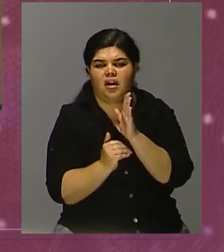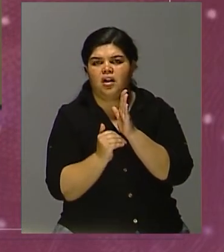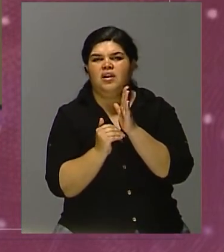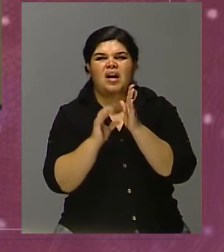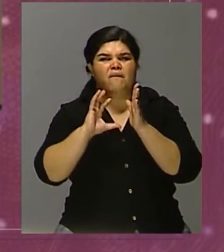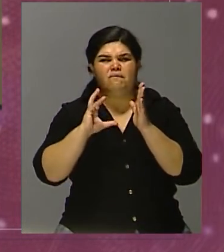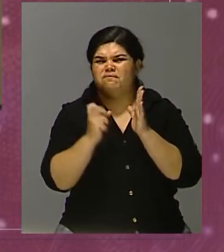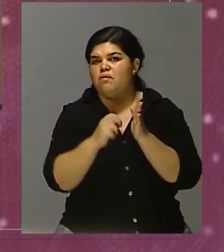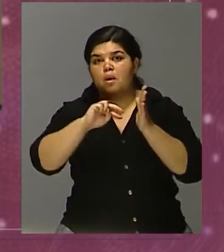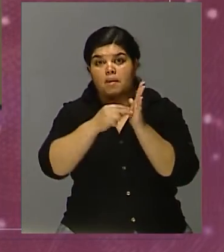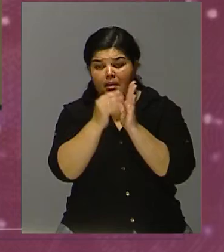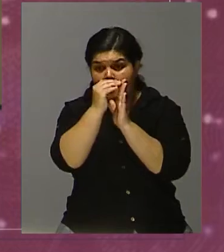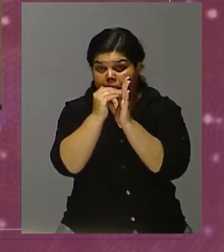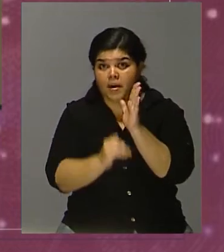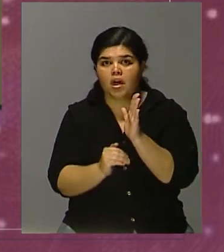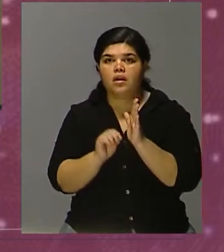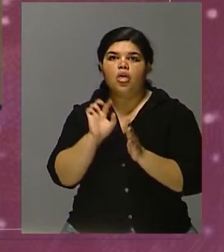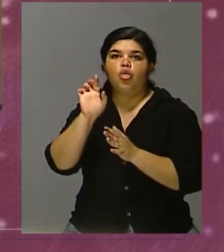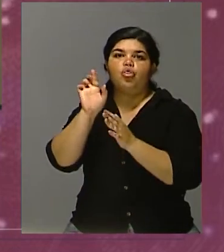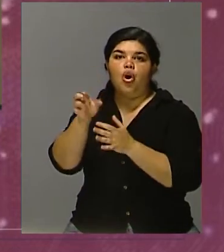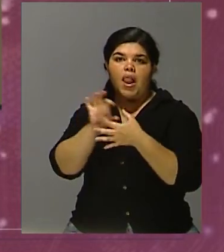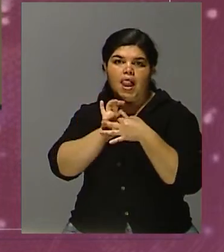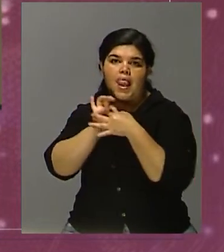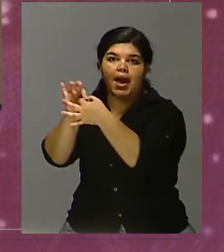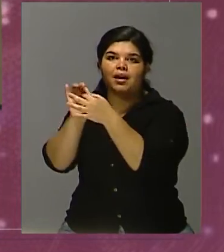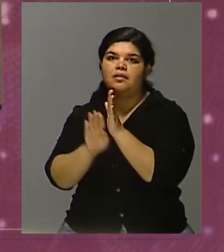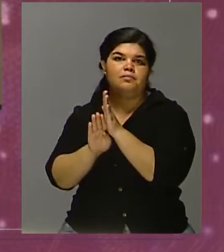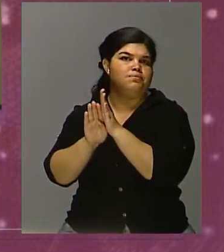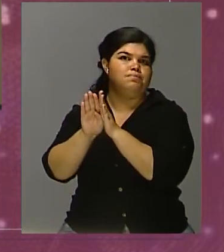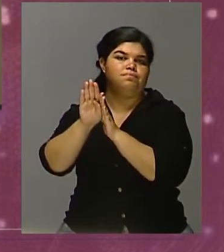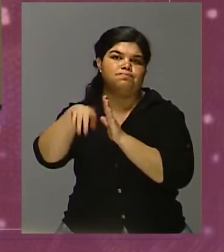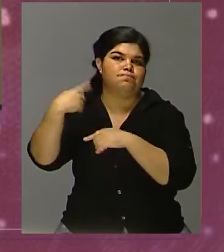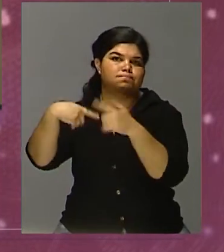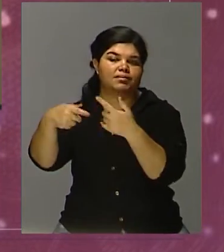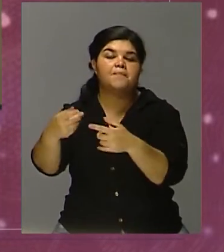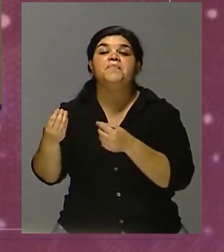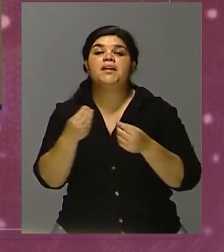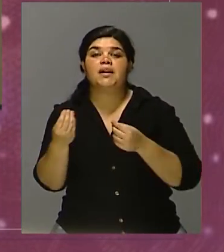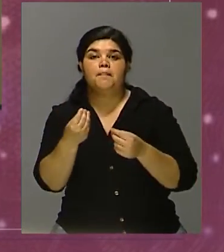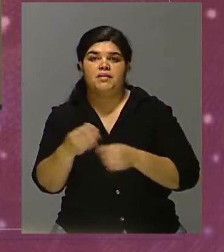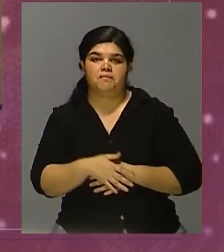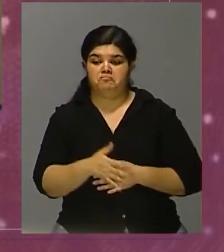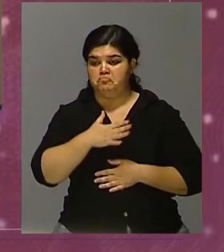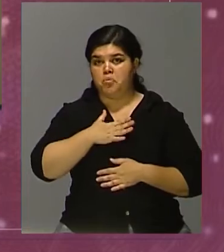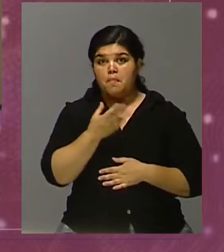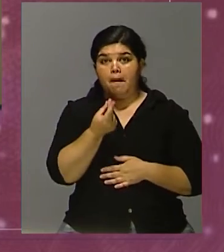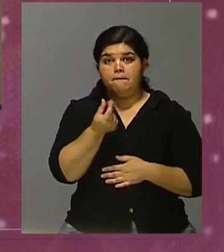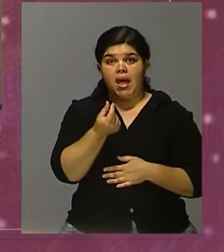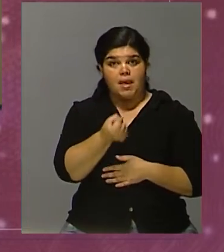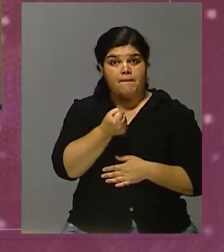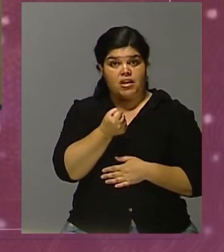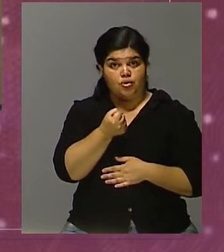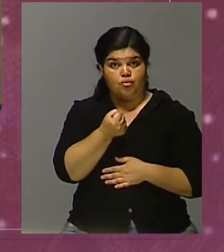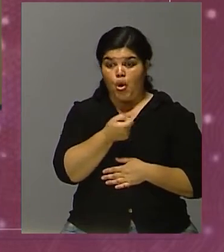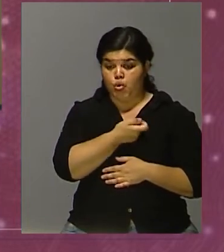lamentablemente vivimos, se los puede comprar con pesos. En otras palabras, uno utilizando pesos, los pesos que tenemos de nuestro